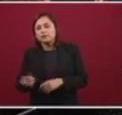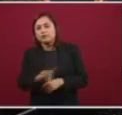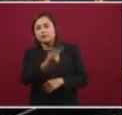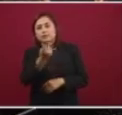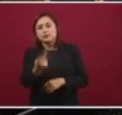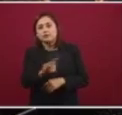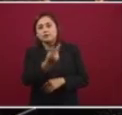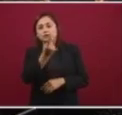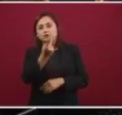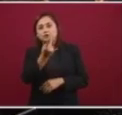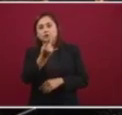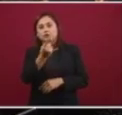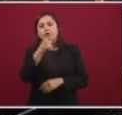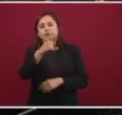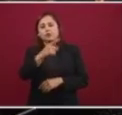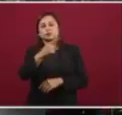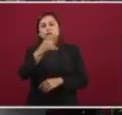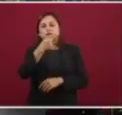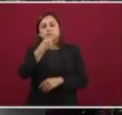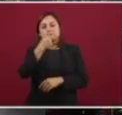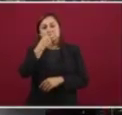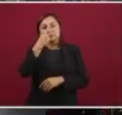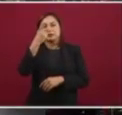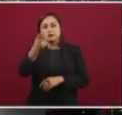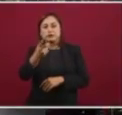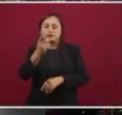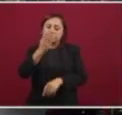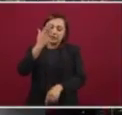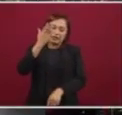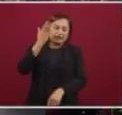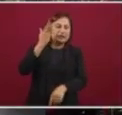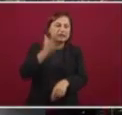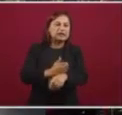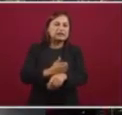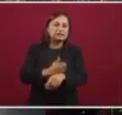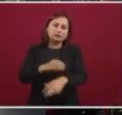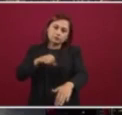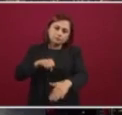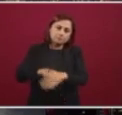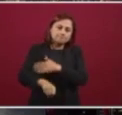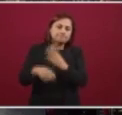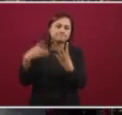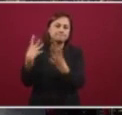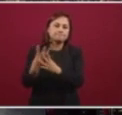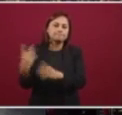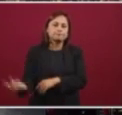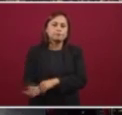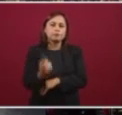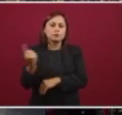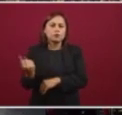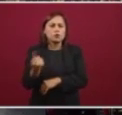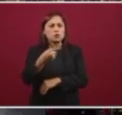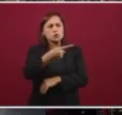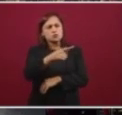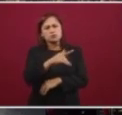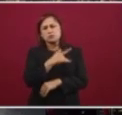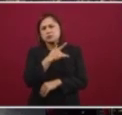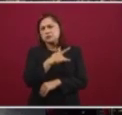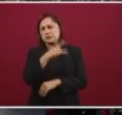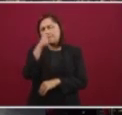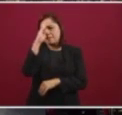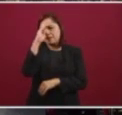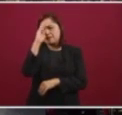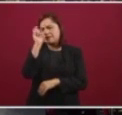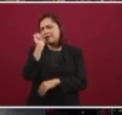lamentaba esta cadena perpetua. ¿Fue demasiado dura la condena desde su punto de vista? ¿Usted lo hubiera perdonado o es que yo no